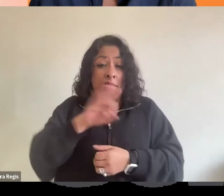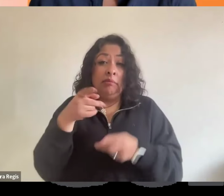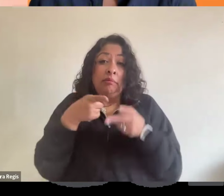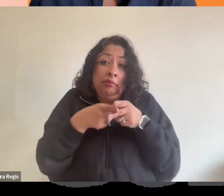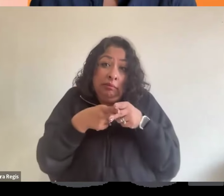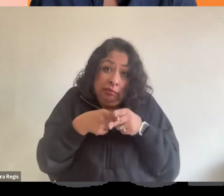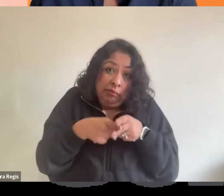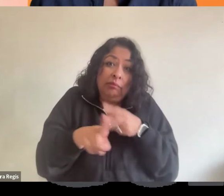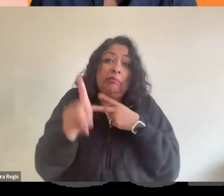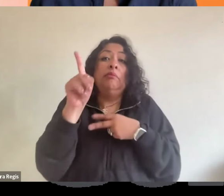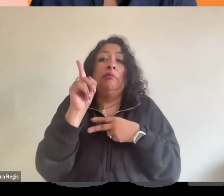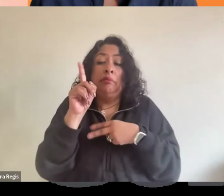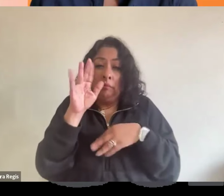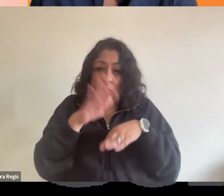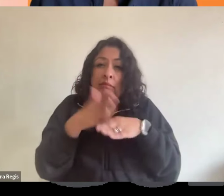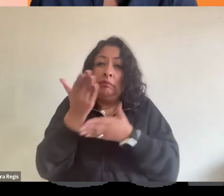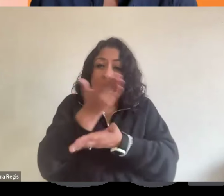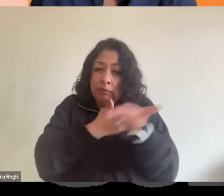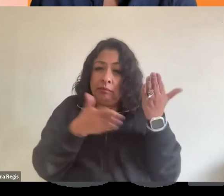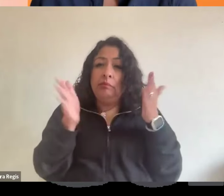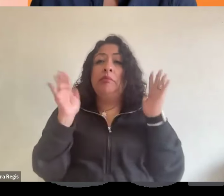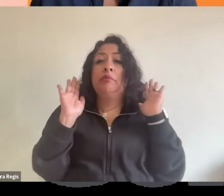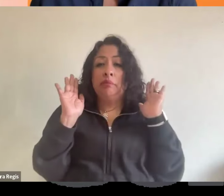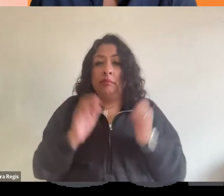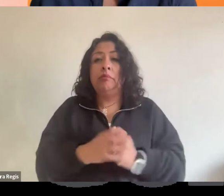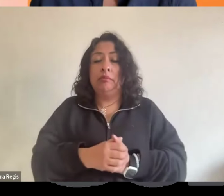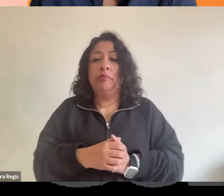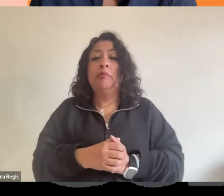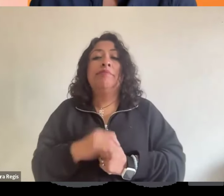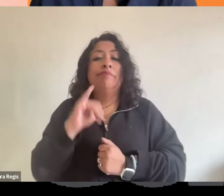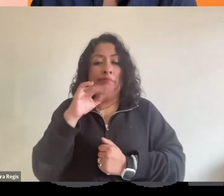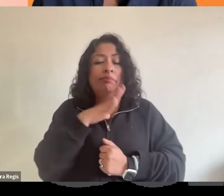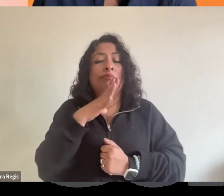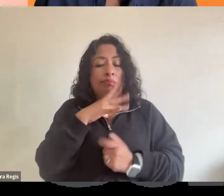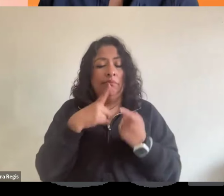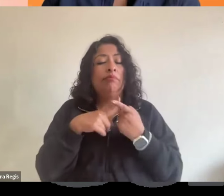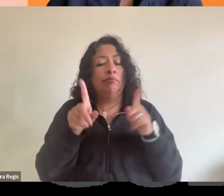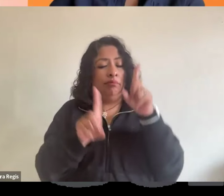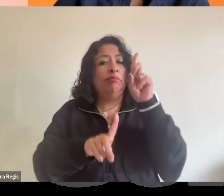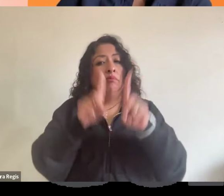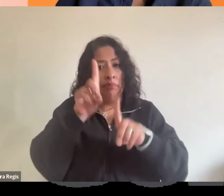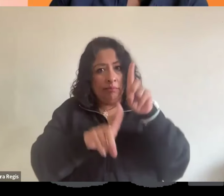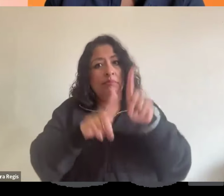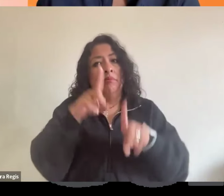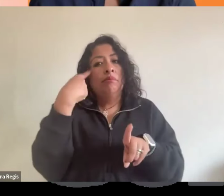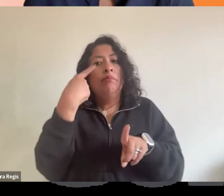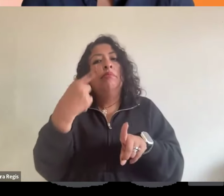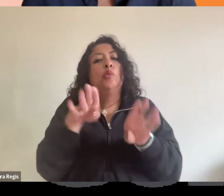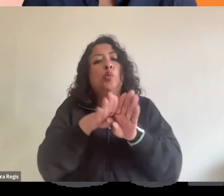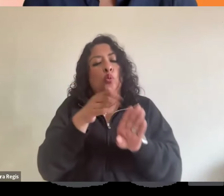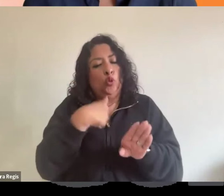empezar a poderles compartir un poquito más, ya que pues sí existen diferentes dudas para ver cómo podemos cumplir